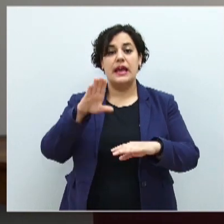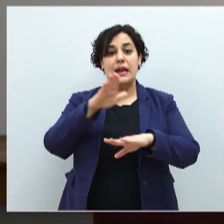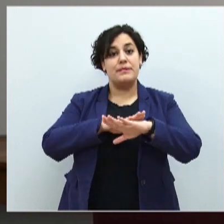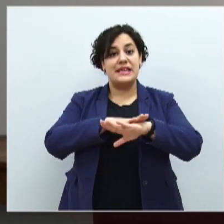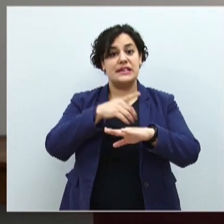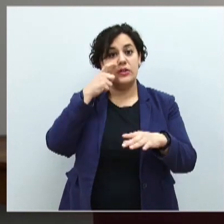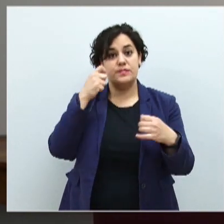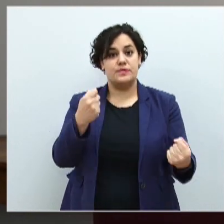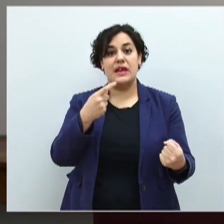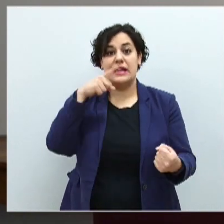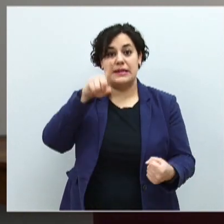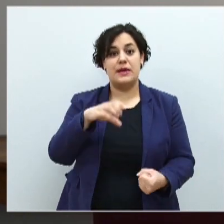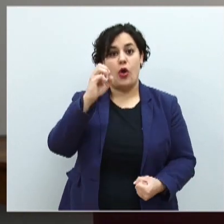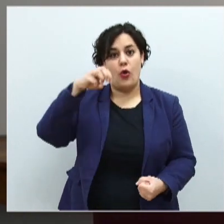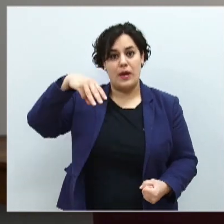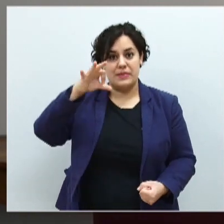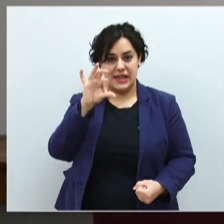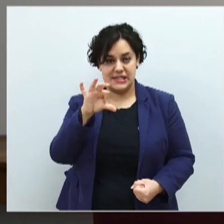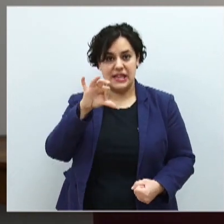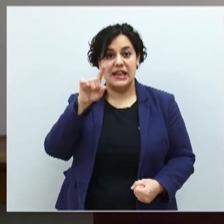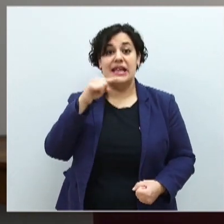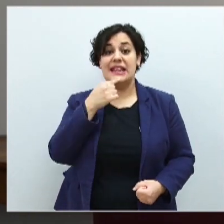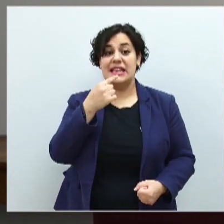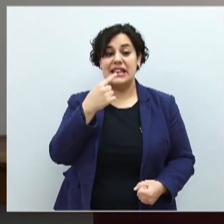OMS, cree que el coronavirus apenas se verá afectado